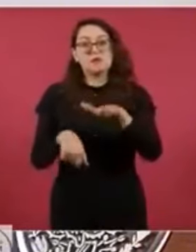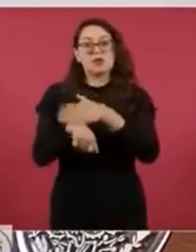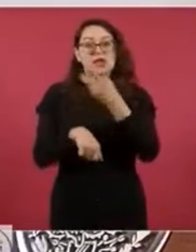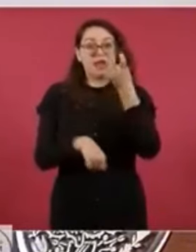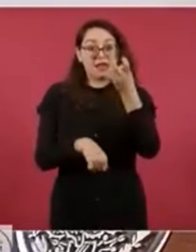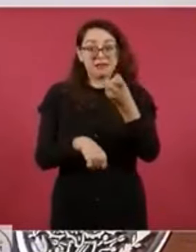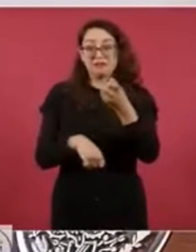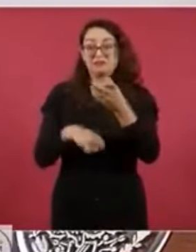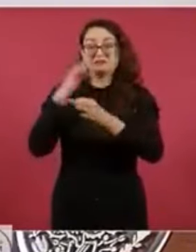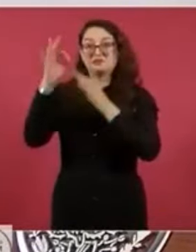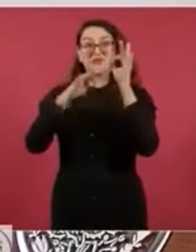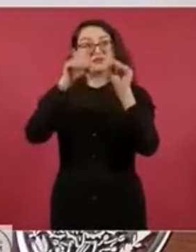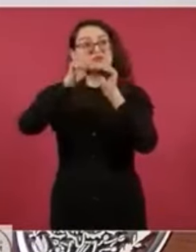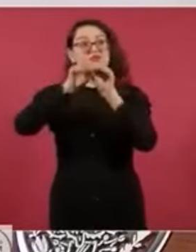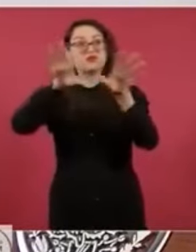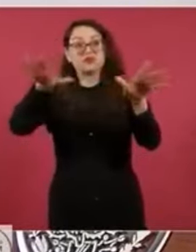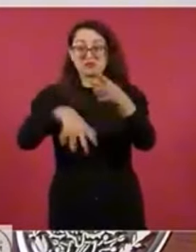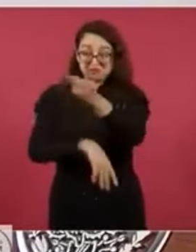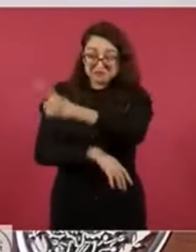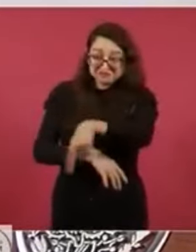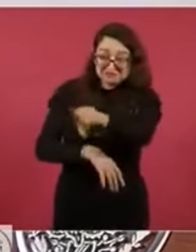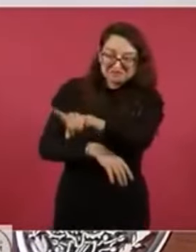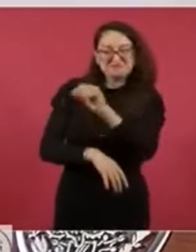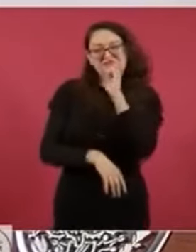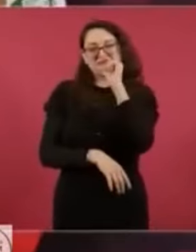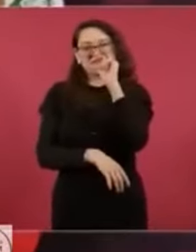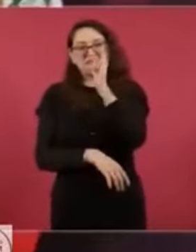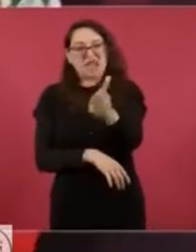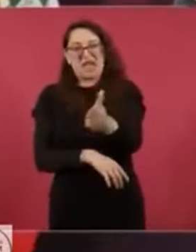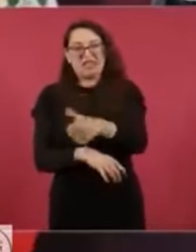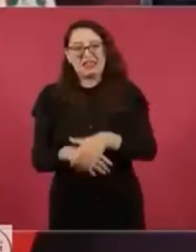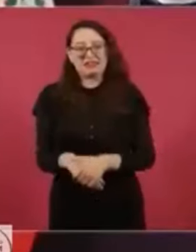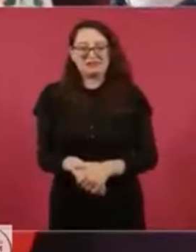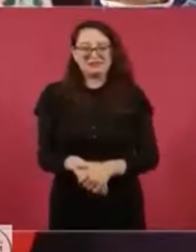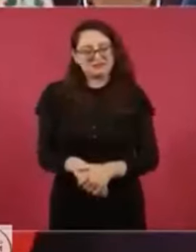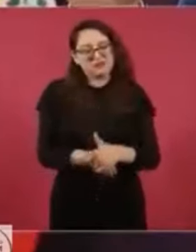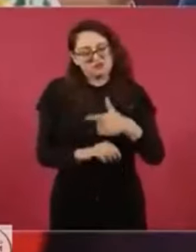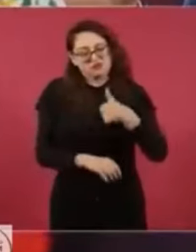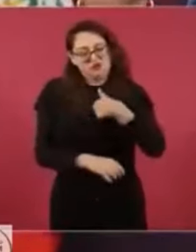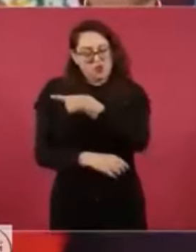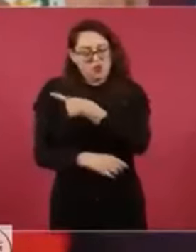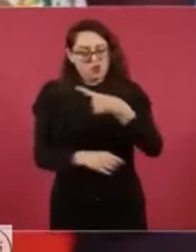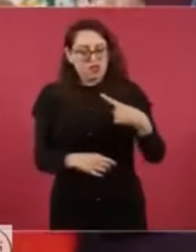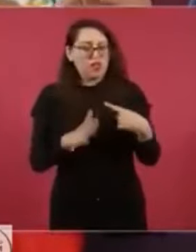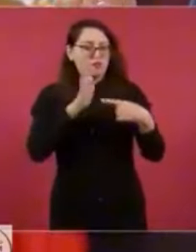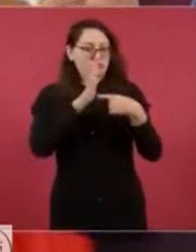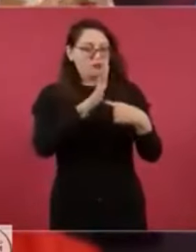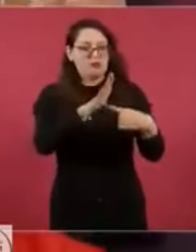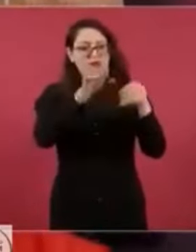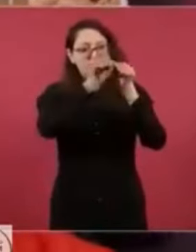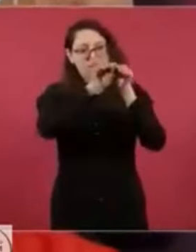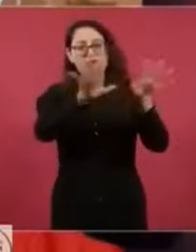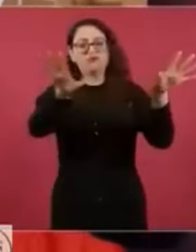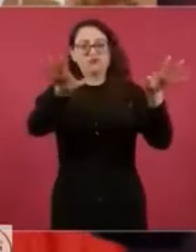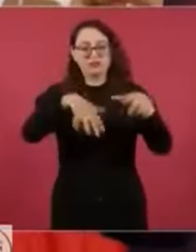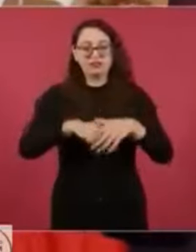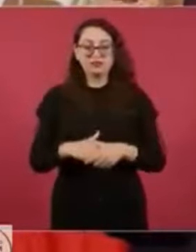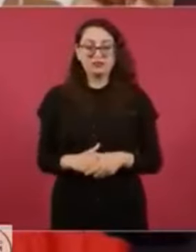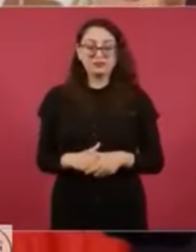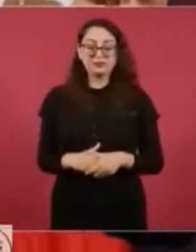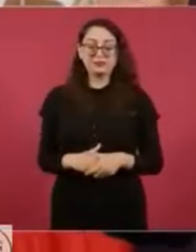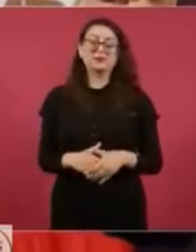gente Eh fue la que tuvo aquí de jefa